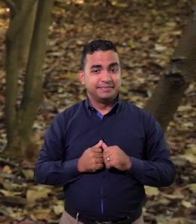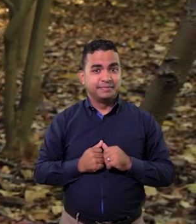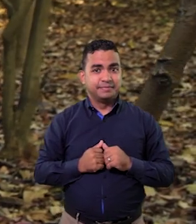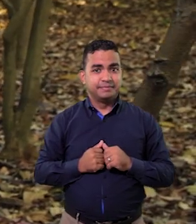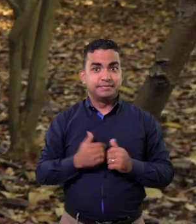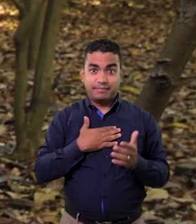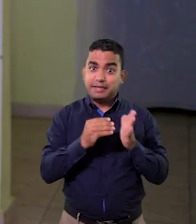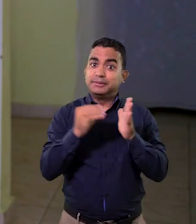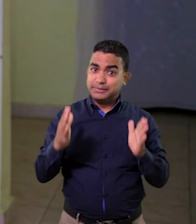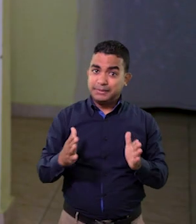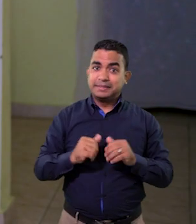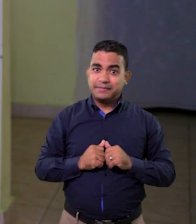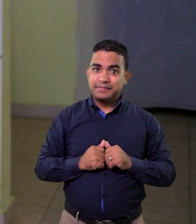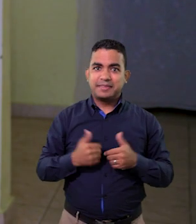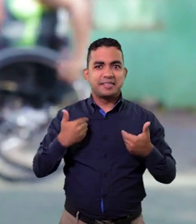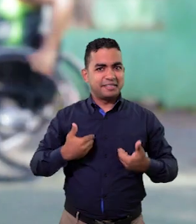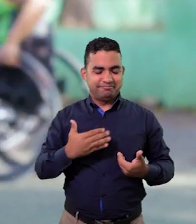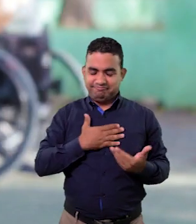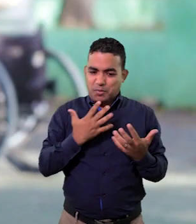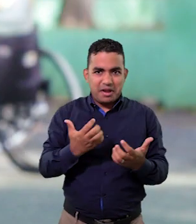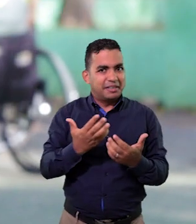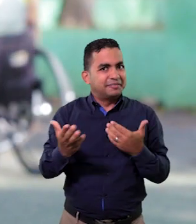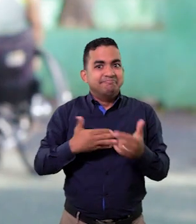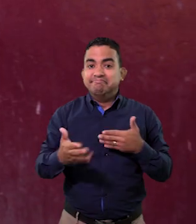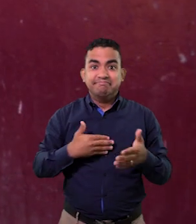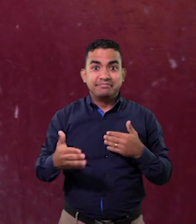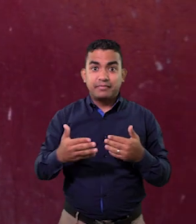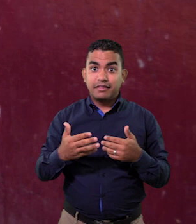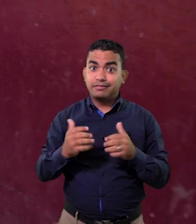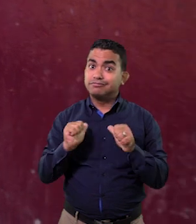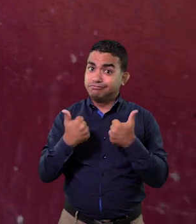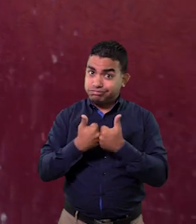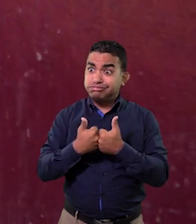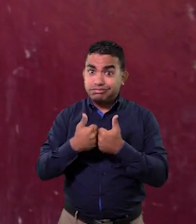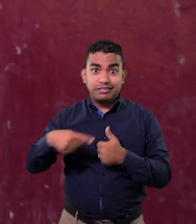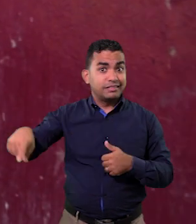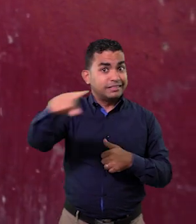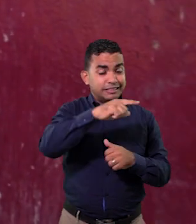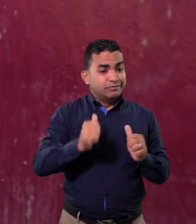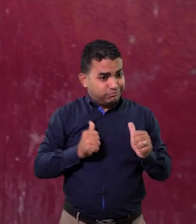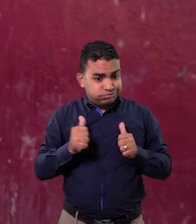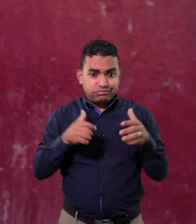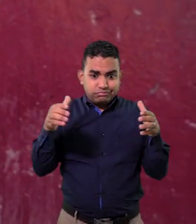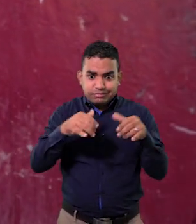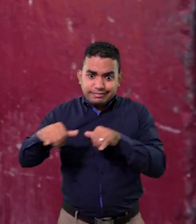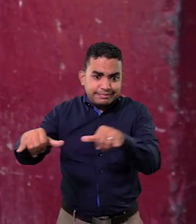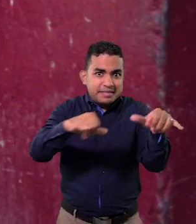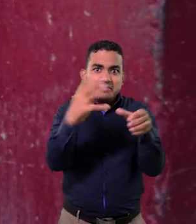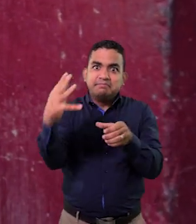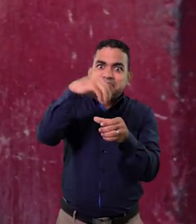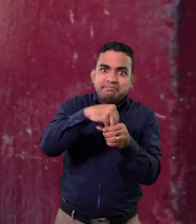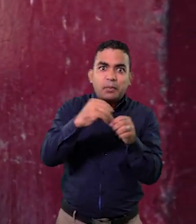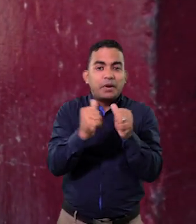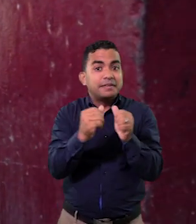Soy madre. Soy estudiante. Soy lo que quiera ser. Es un reto colectivo avanzar hacia una sociedad más